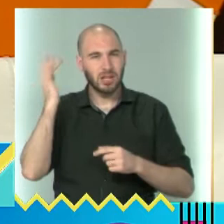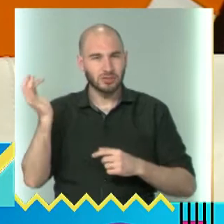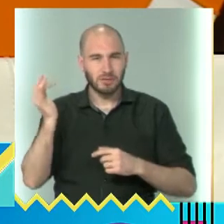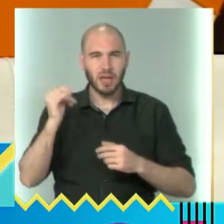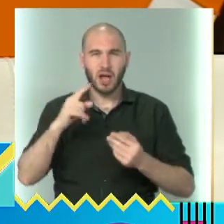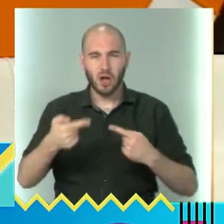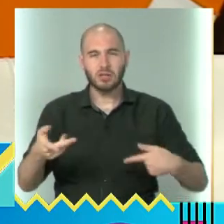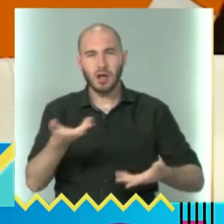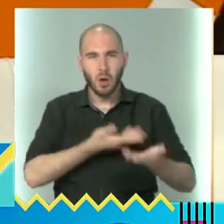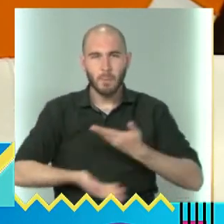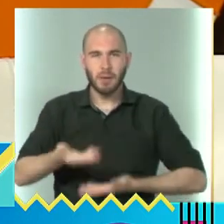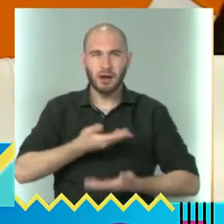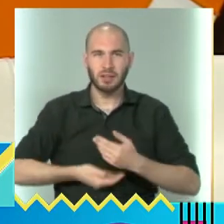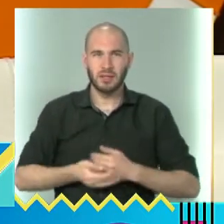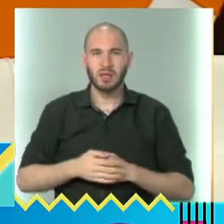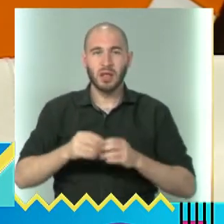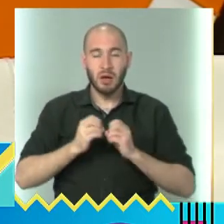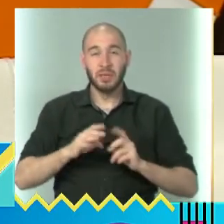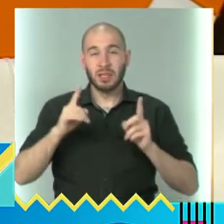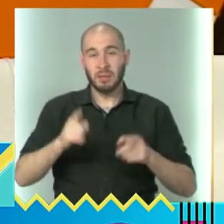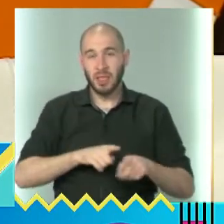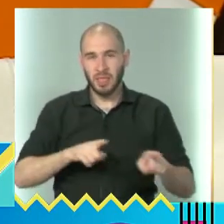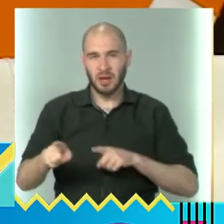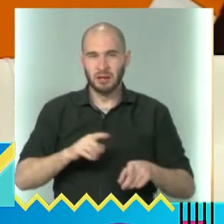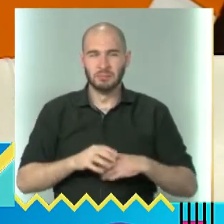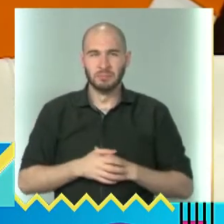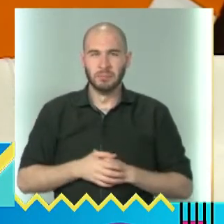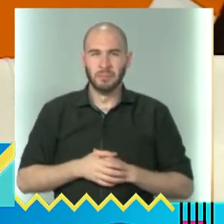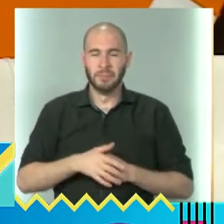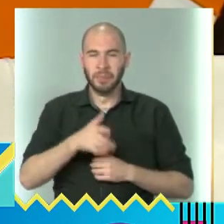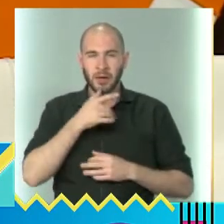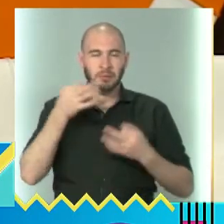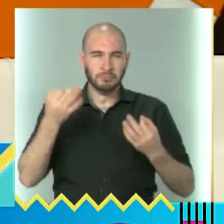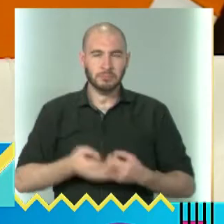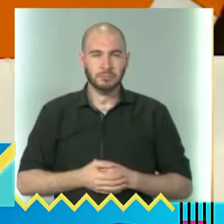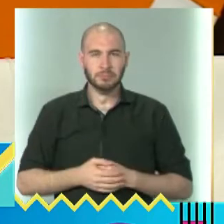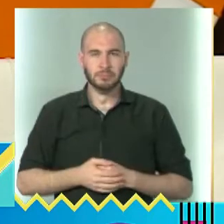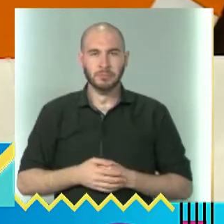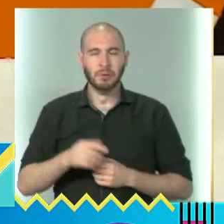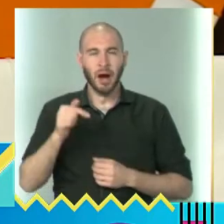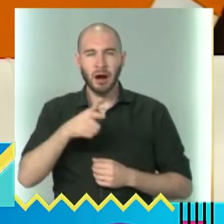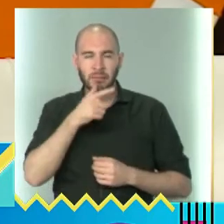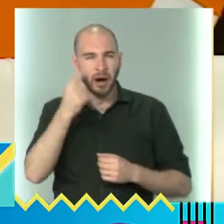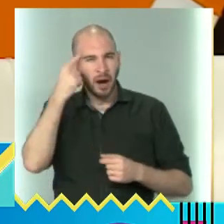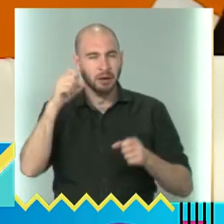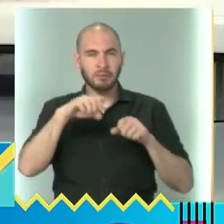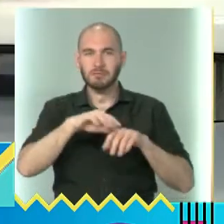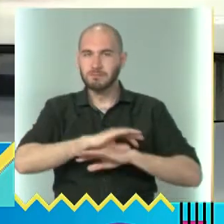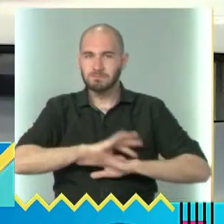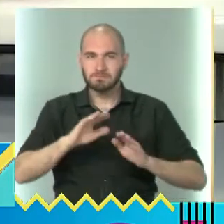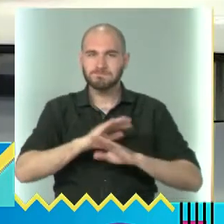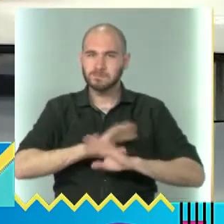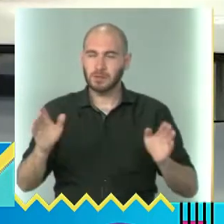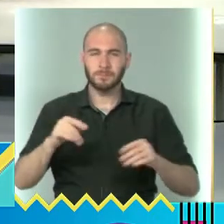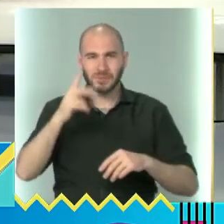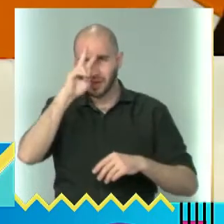del compartir las cosas y todo esto que nació también así en internet y me parece que está bueno. Sí creo que está rompiendo los paradigmas en todo. Rompiendo